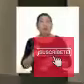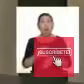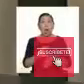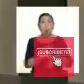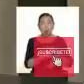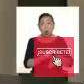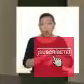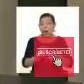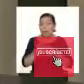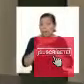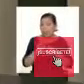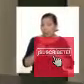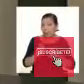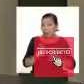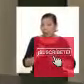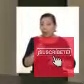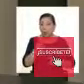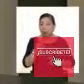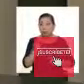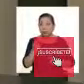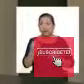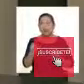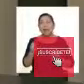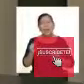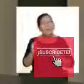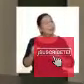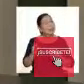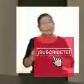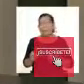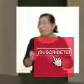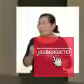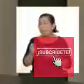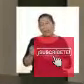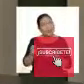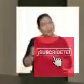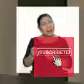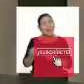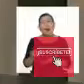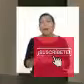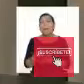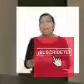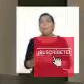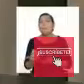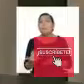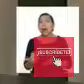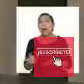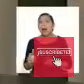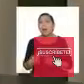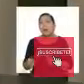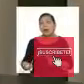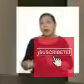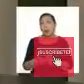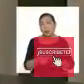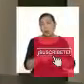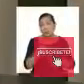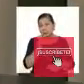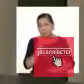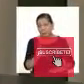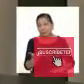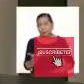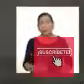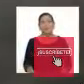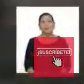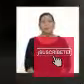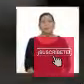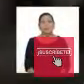Según las indagaciones, los criminales estaban extorsionando a la víctima y exigían cupos a los comerciantes del lugar. Veamos.